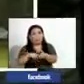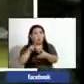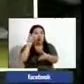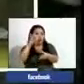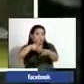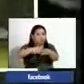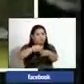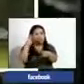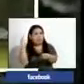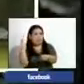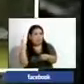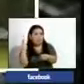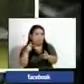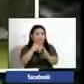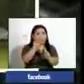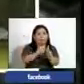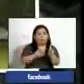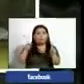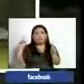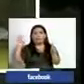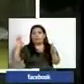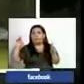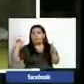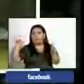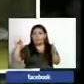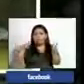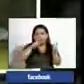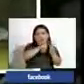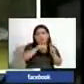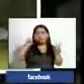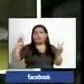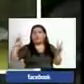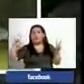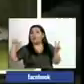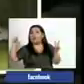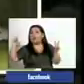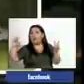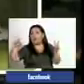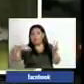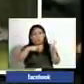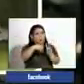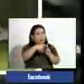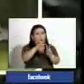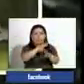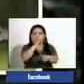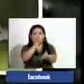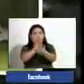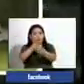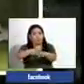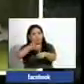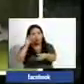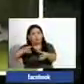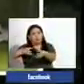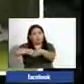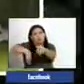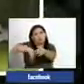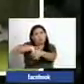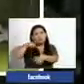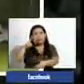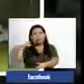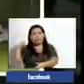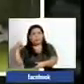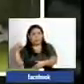despedido: Brian Tamacas y Ricardinho Ferreira. Los dos no continúan con el equipo tecleño, se suman a las